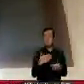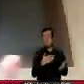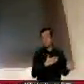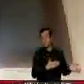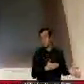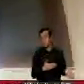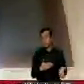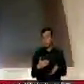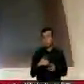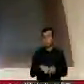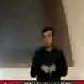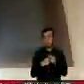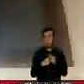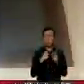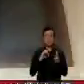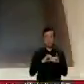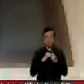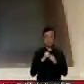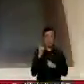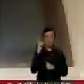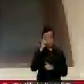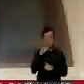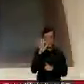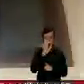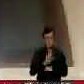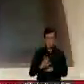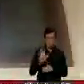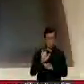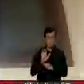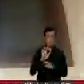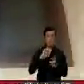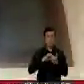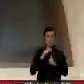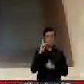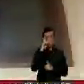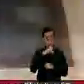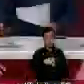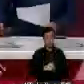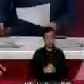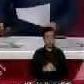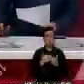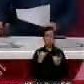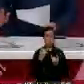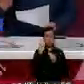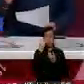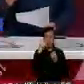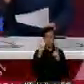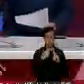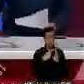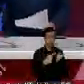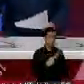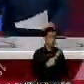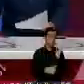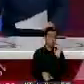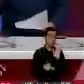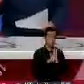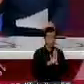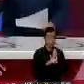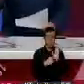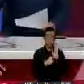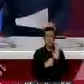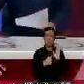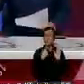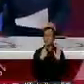lo menos paliar inicialmente este gran problema que tenemos en el país sanitario y económico. En este informe para primer debate también se ha dejado de